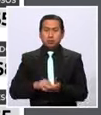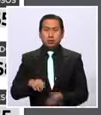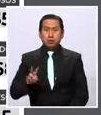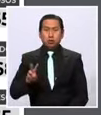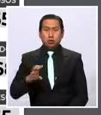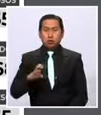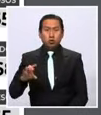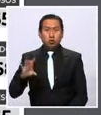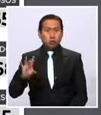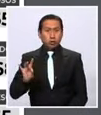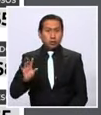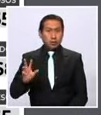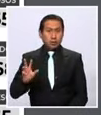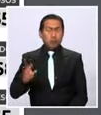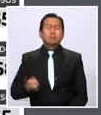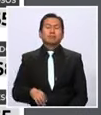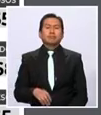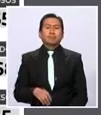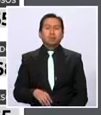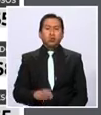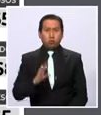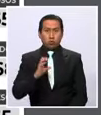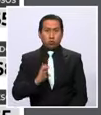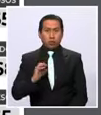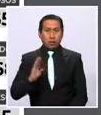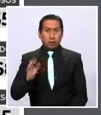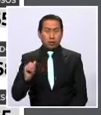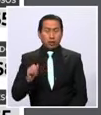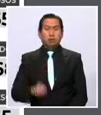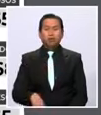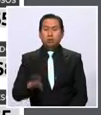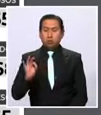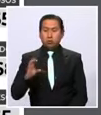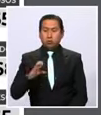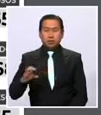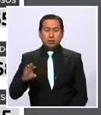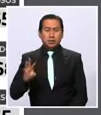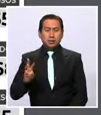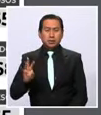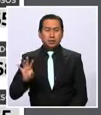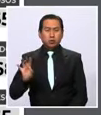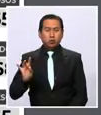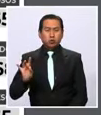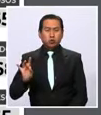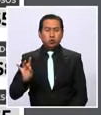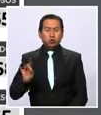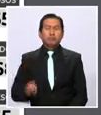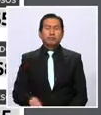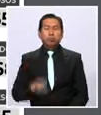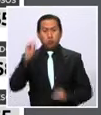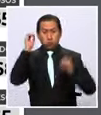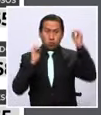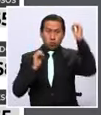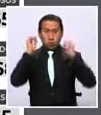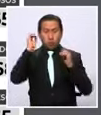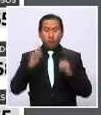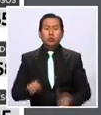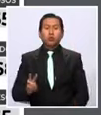1283 cochabamba 968 oruro